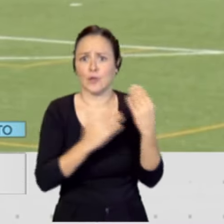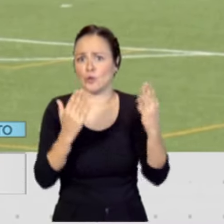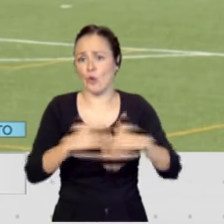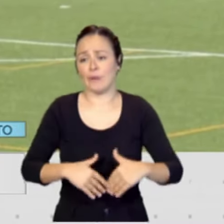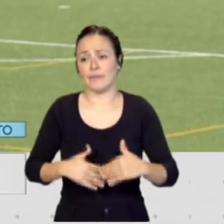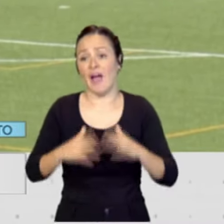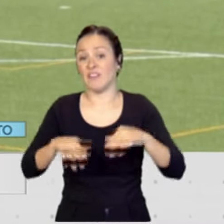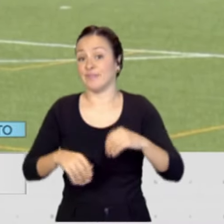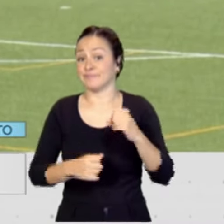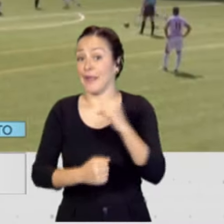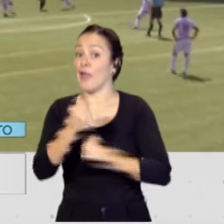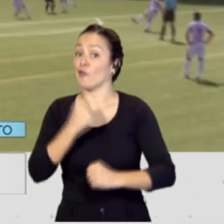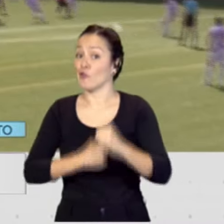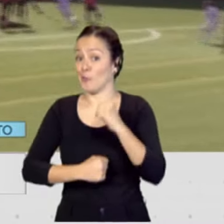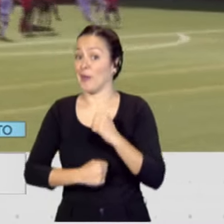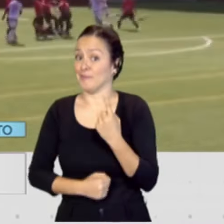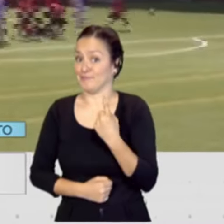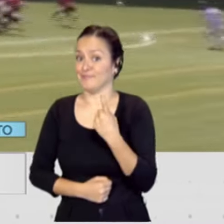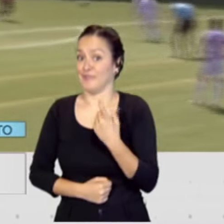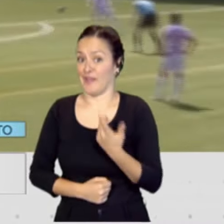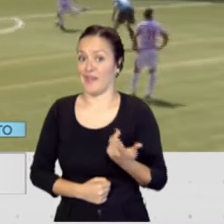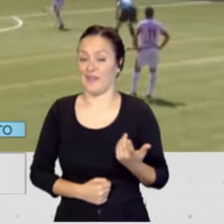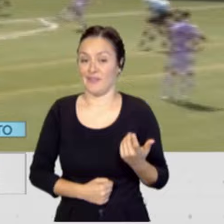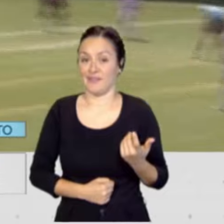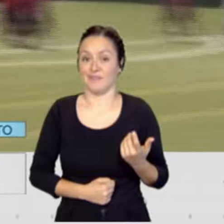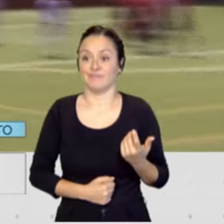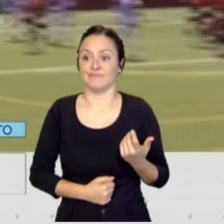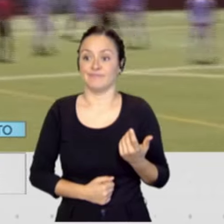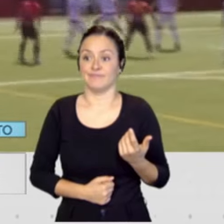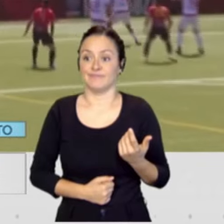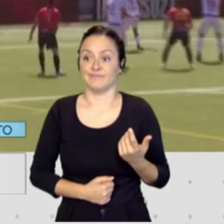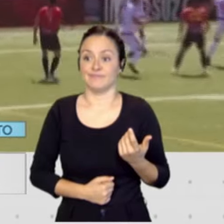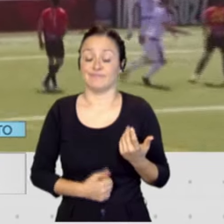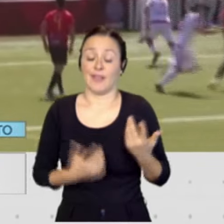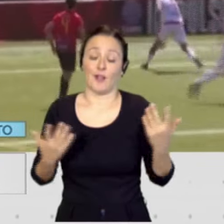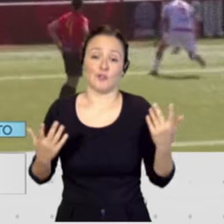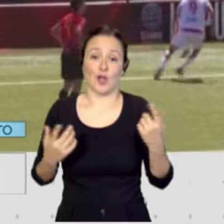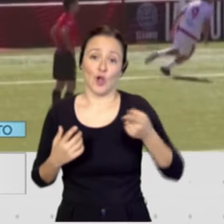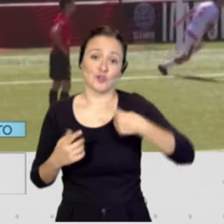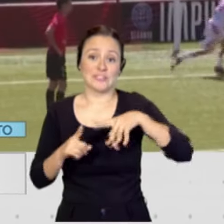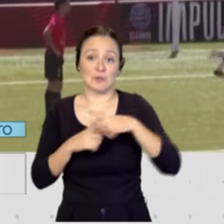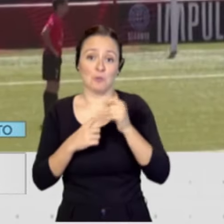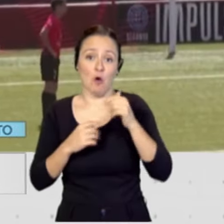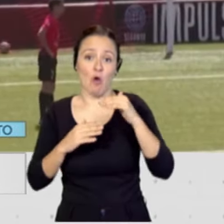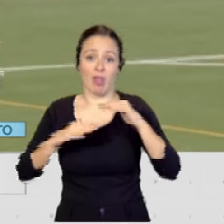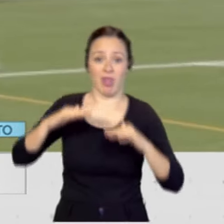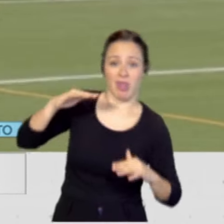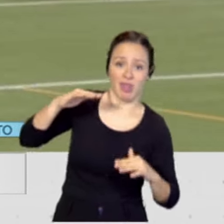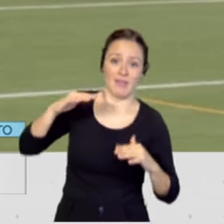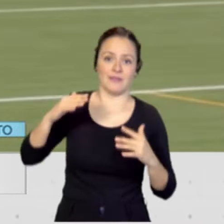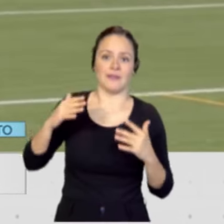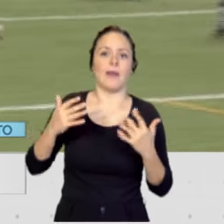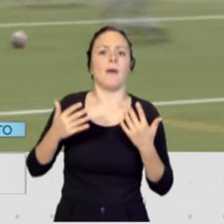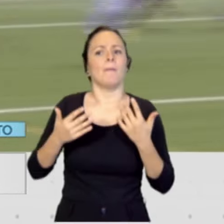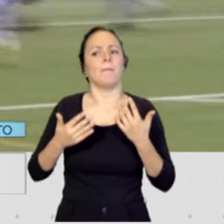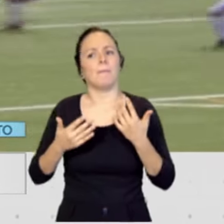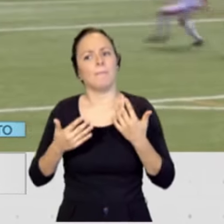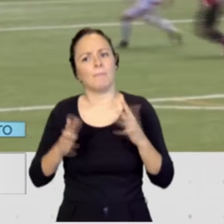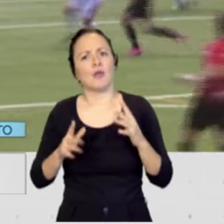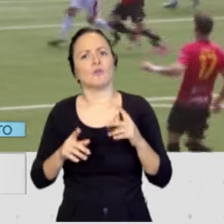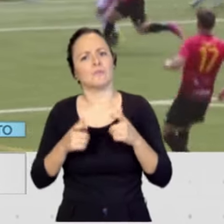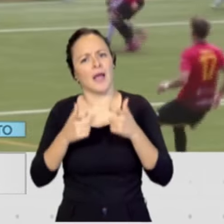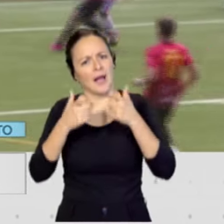de economía Por decirlo de alguna de alguna manera estamos en desventaja Pero bueno es una categoría